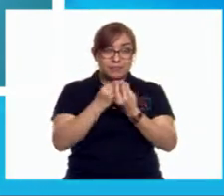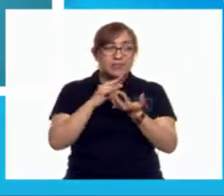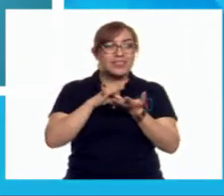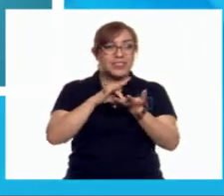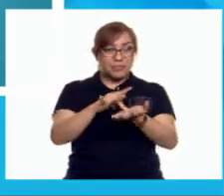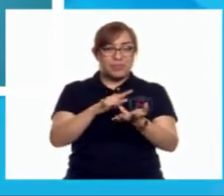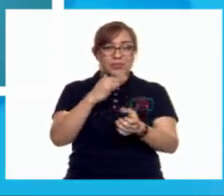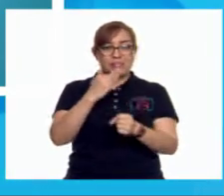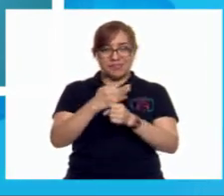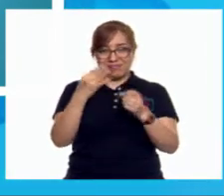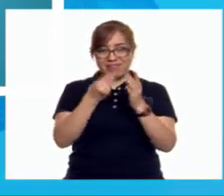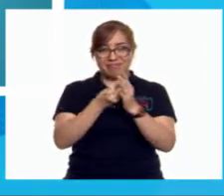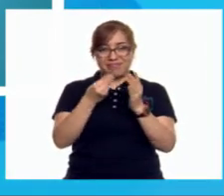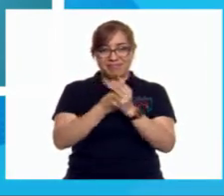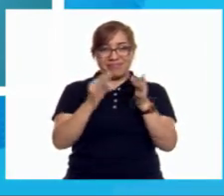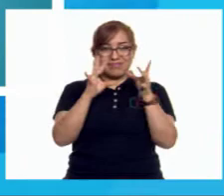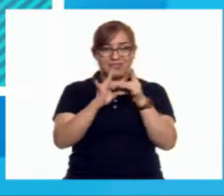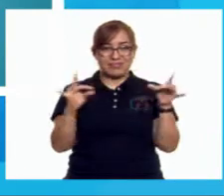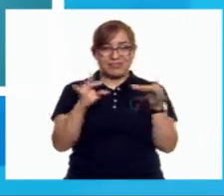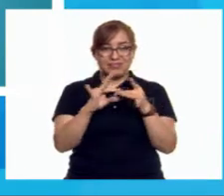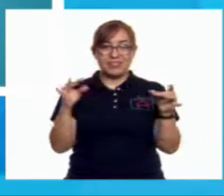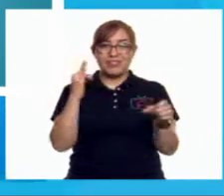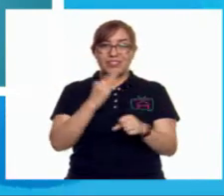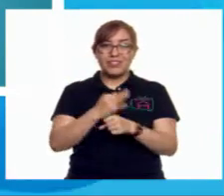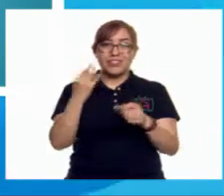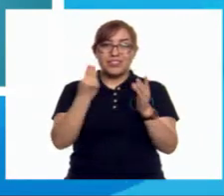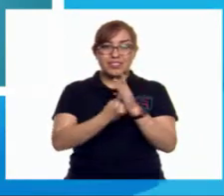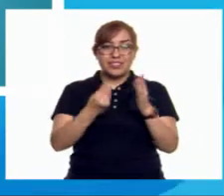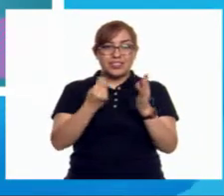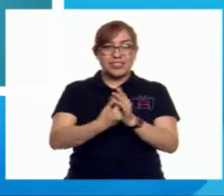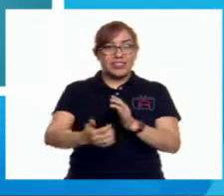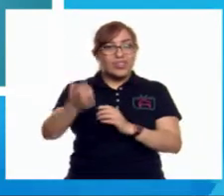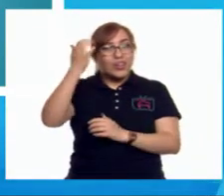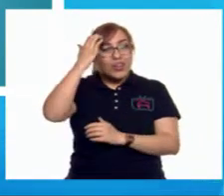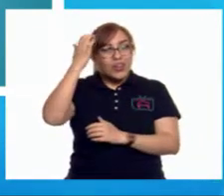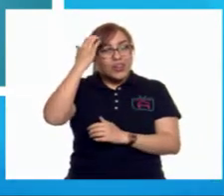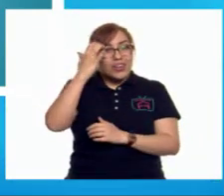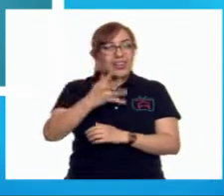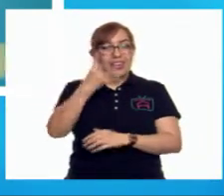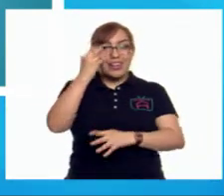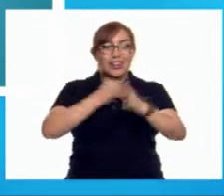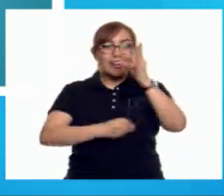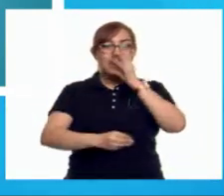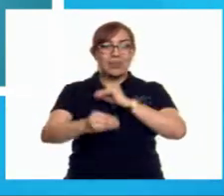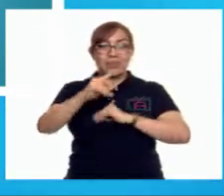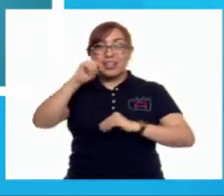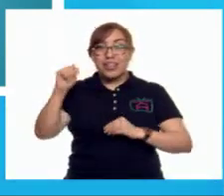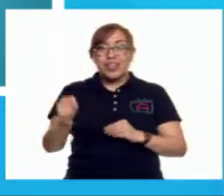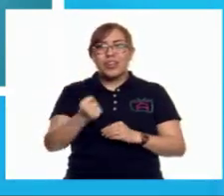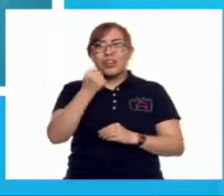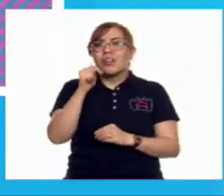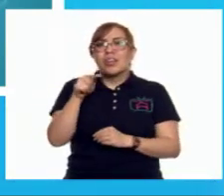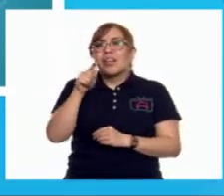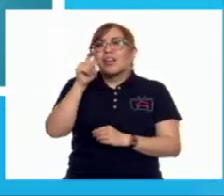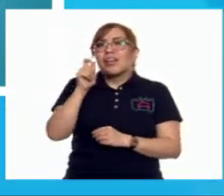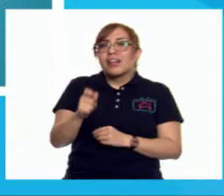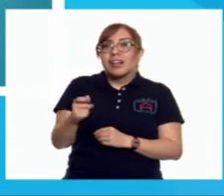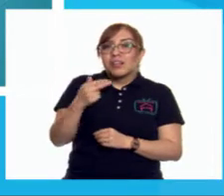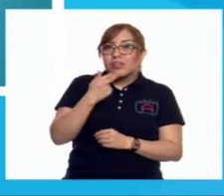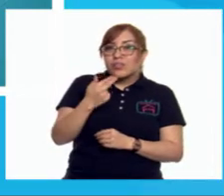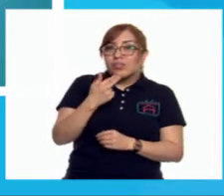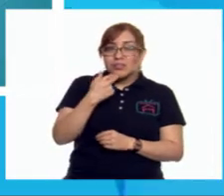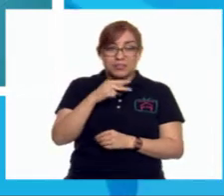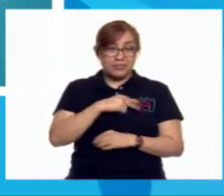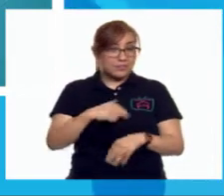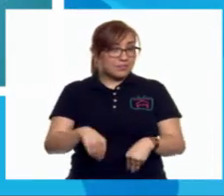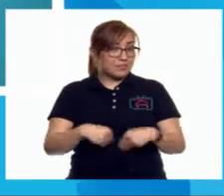lecciones de Quantrix. En este curso aprenderemos y conoceremos cómo funciona la tecnología en nuestra vida, así como las